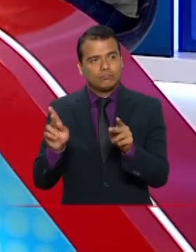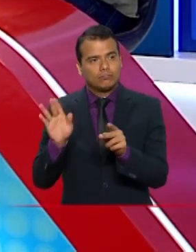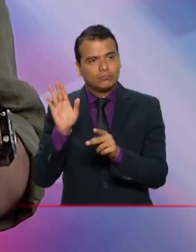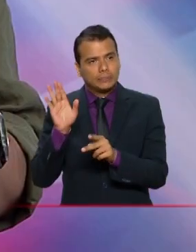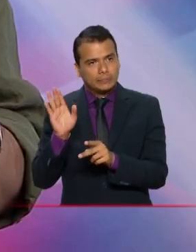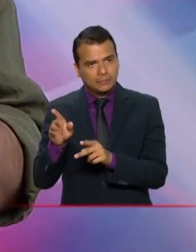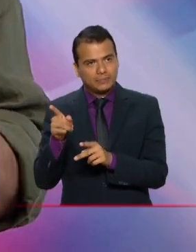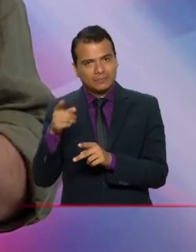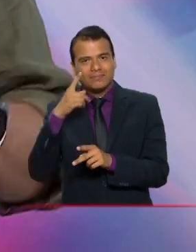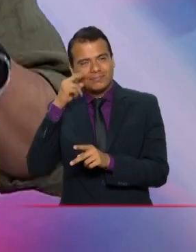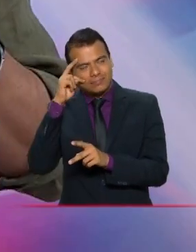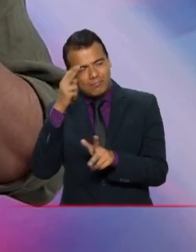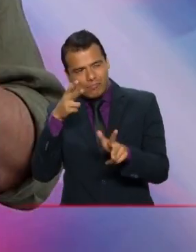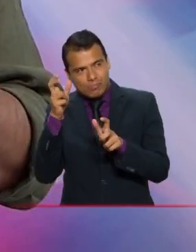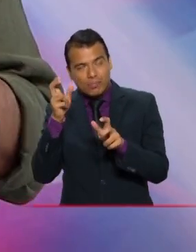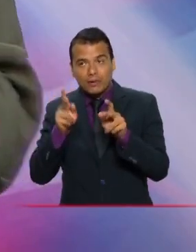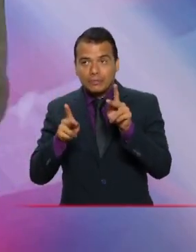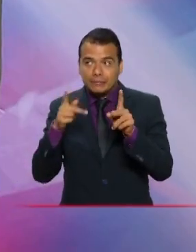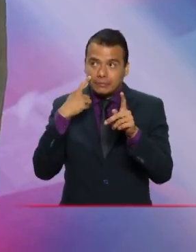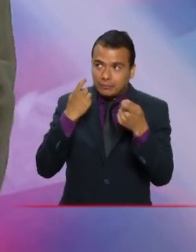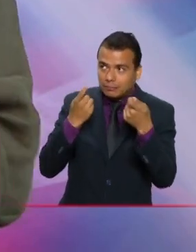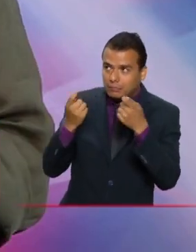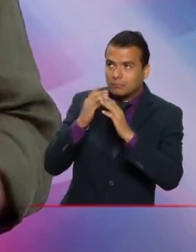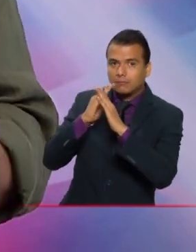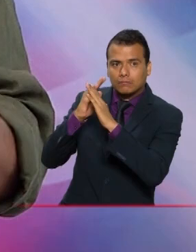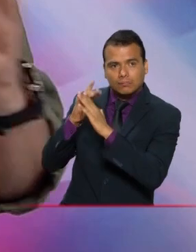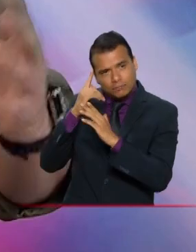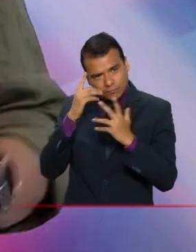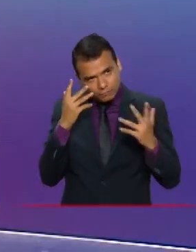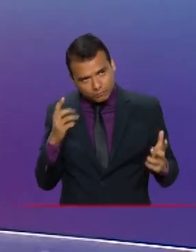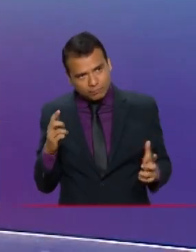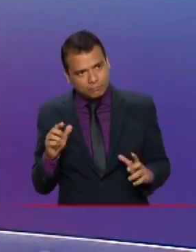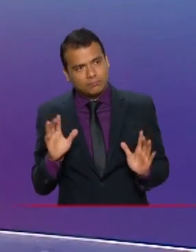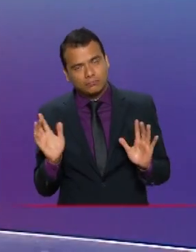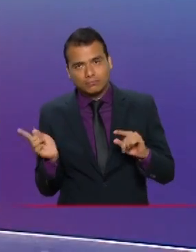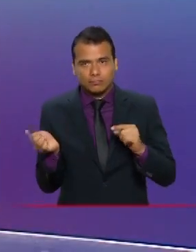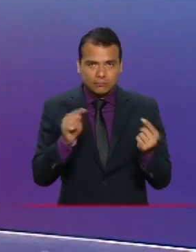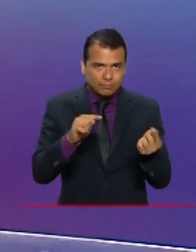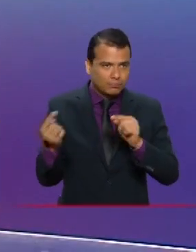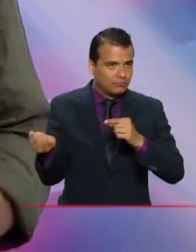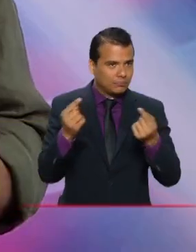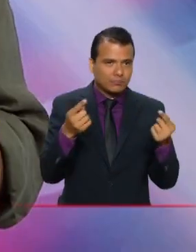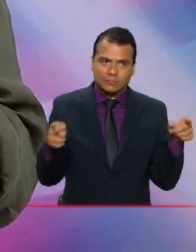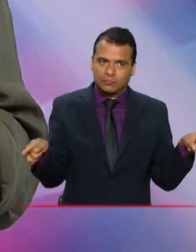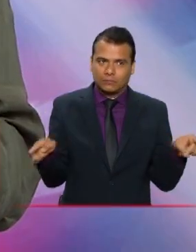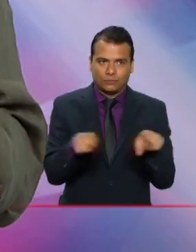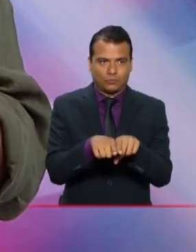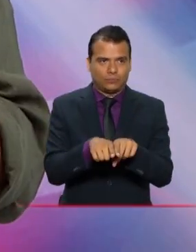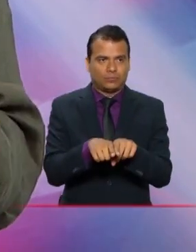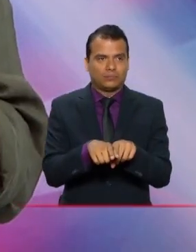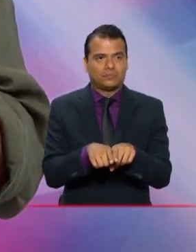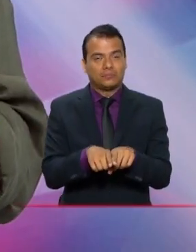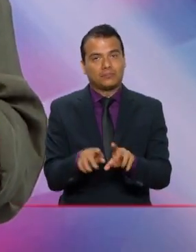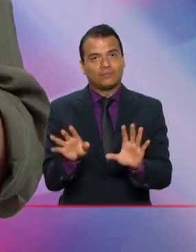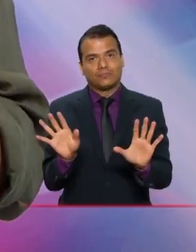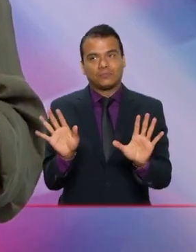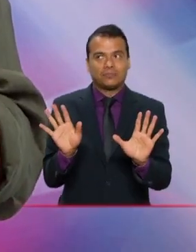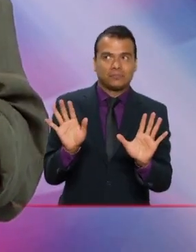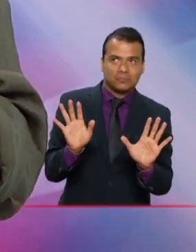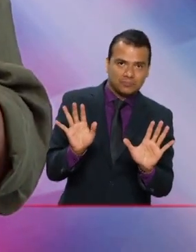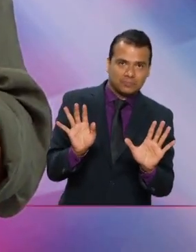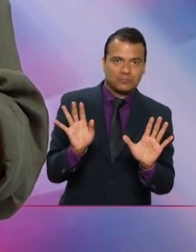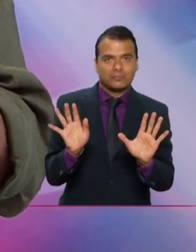para los que están en la defensa, es decir, los ciudadanos o las empresas que tienen... Se puede utilizar en contra y a favor. Exacto, solamente que es un